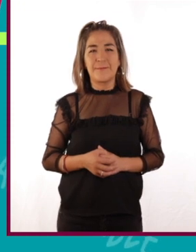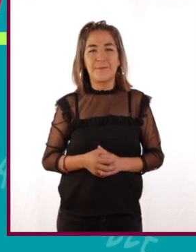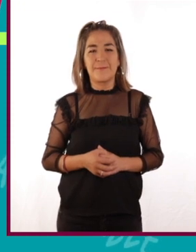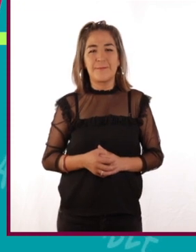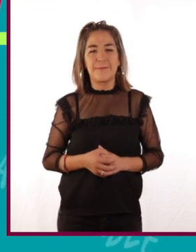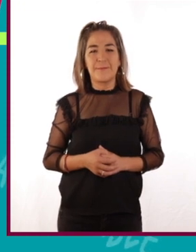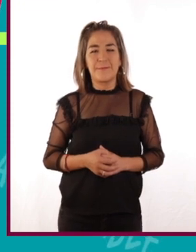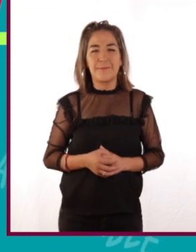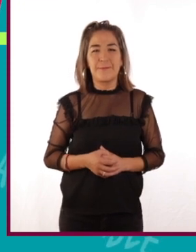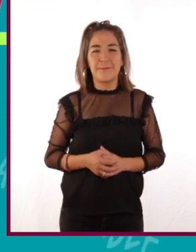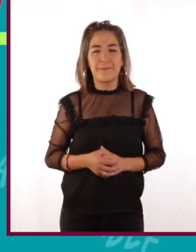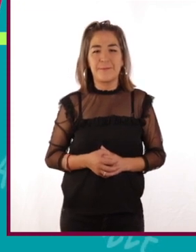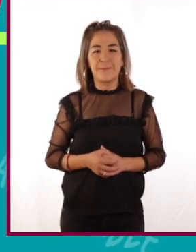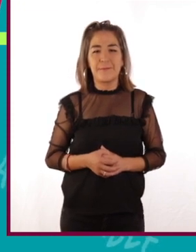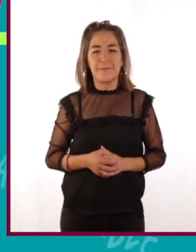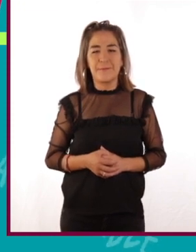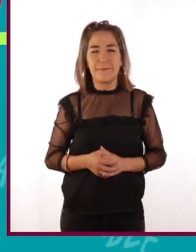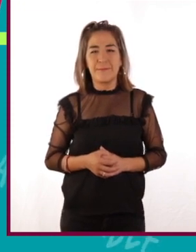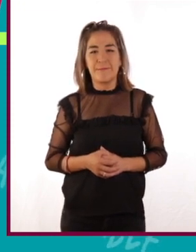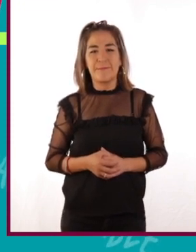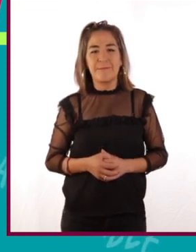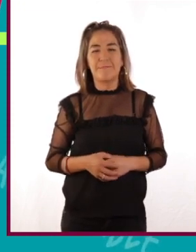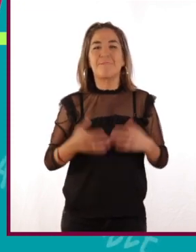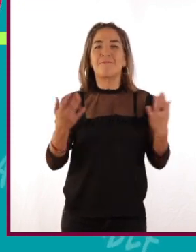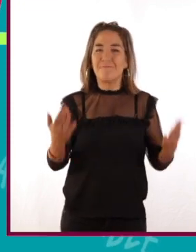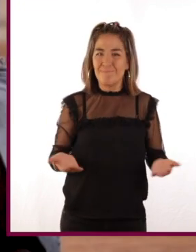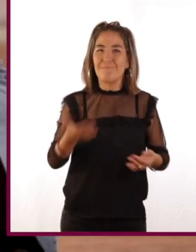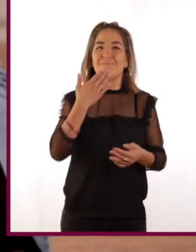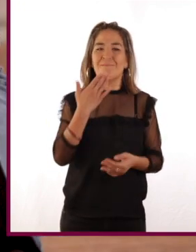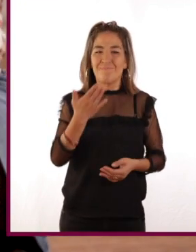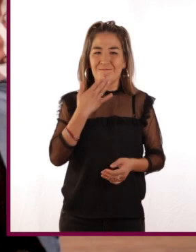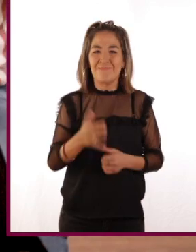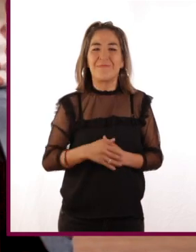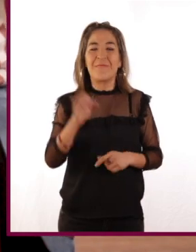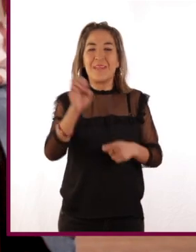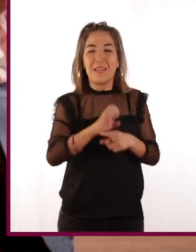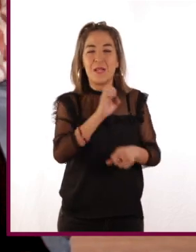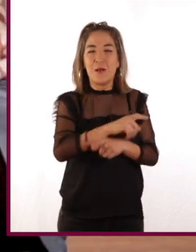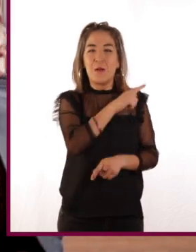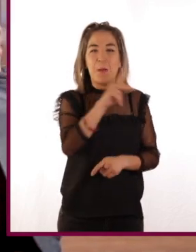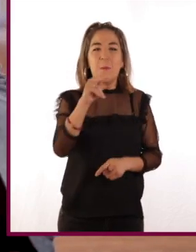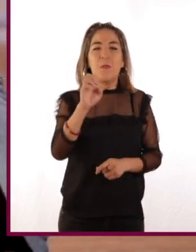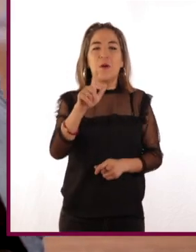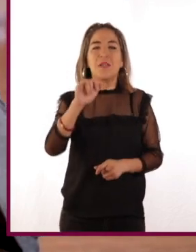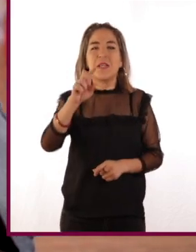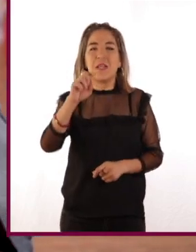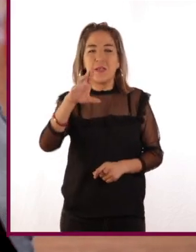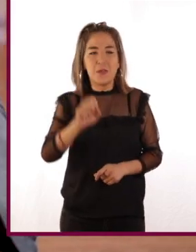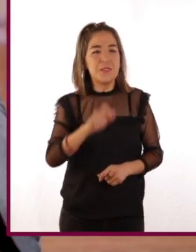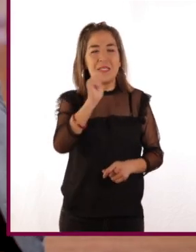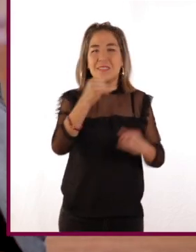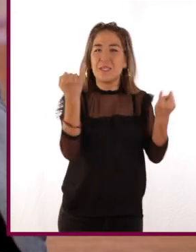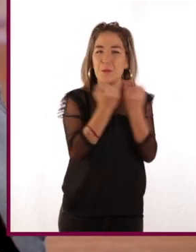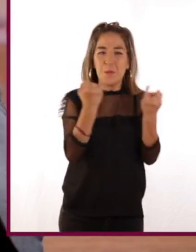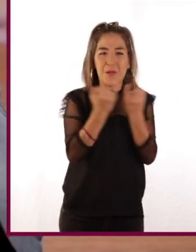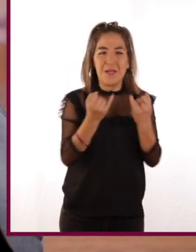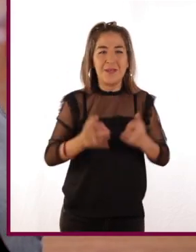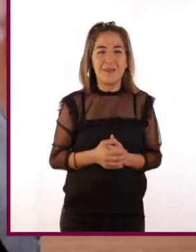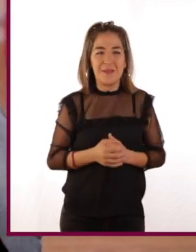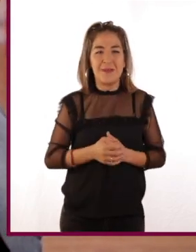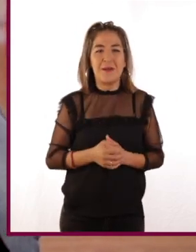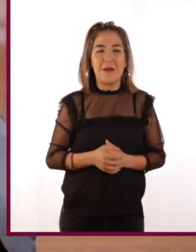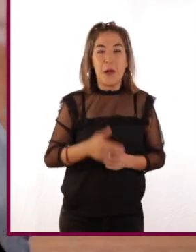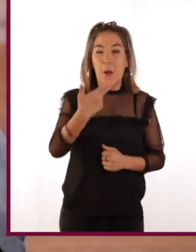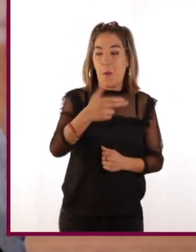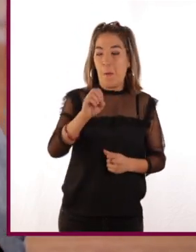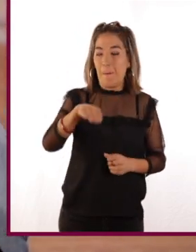que los dos espacios topológicos son homeomorfos. Ah, ok. Entonces los poliedros y la esfera son equivalentes.